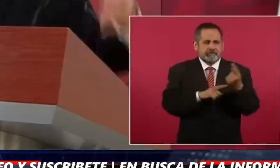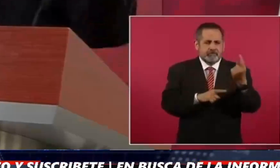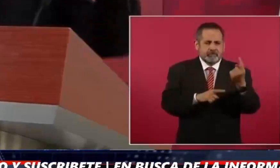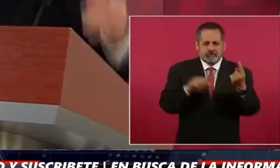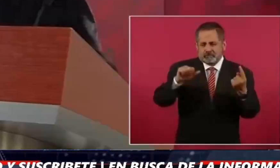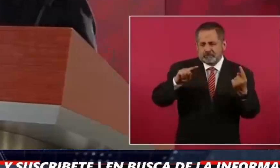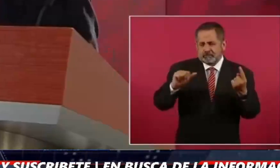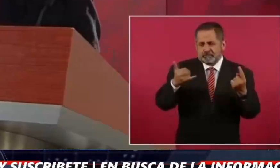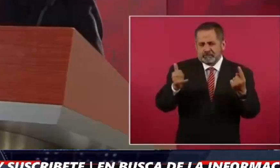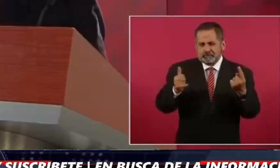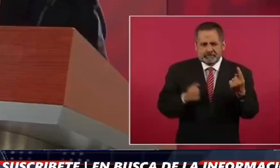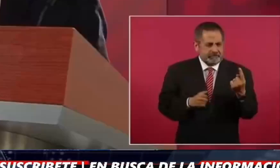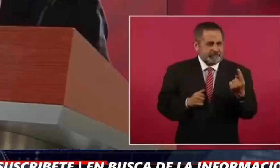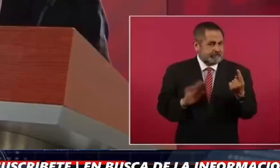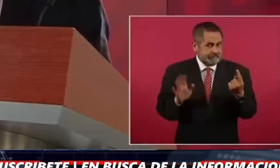Anaya.